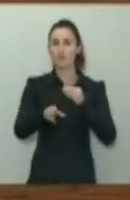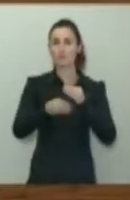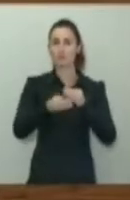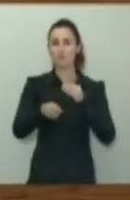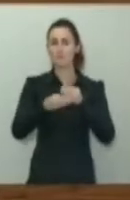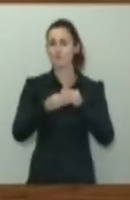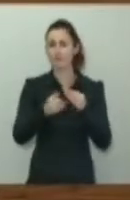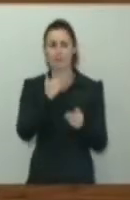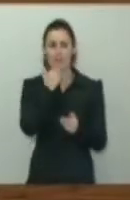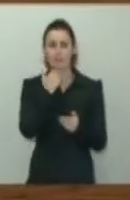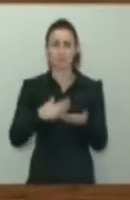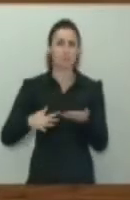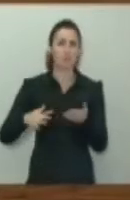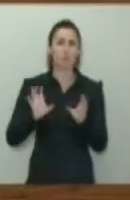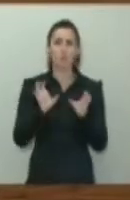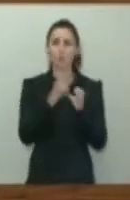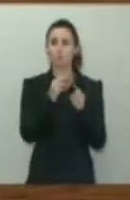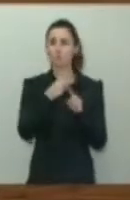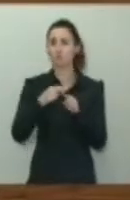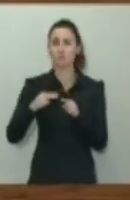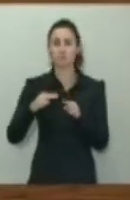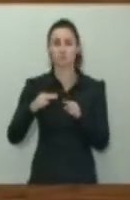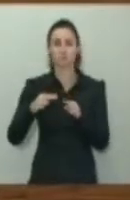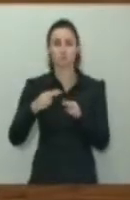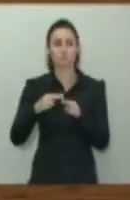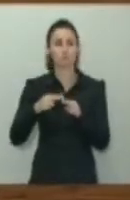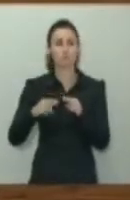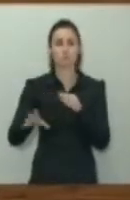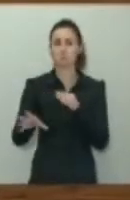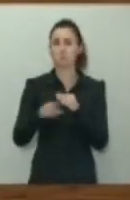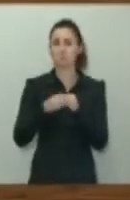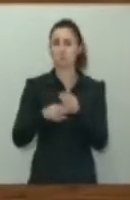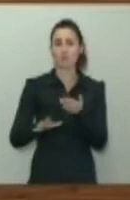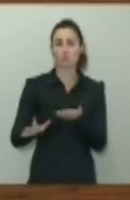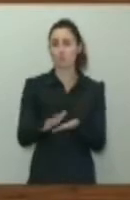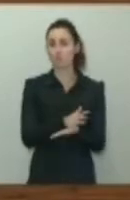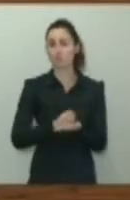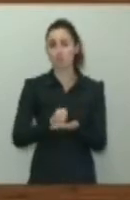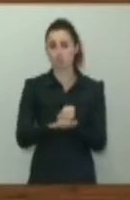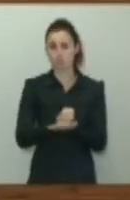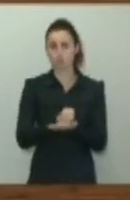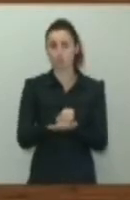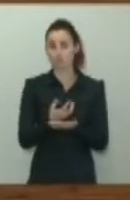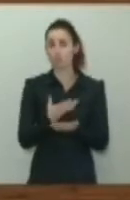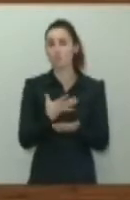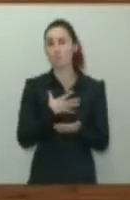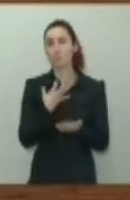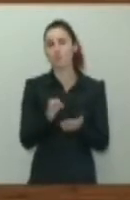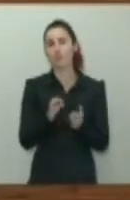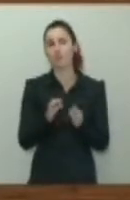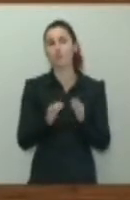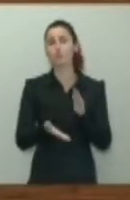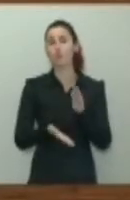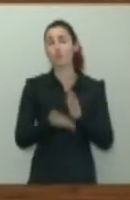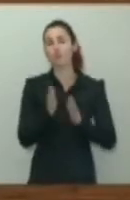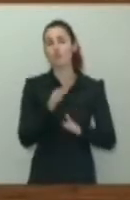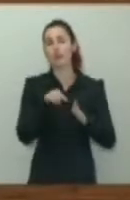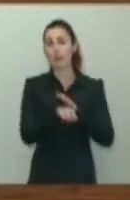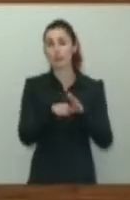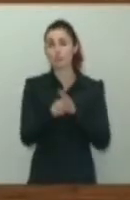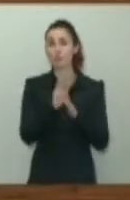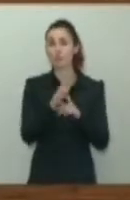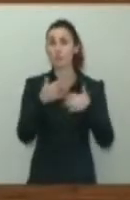por prácticamente todos los grupos parlamentarios, puede, en su caso, rectificarse a lo largo de la tramitación